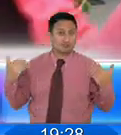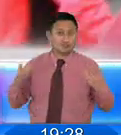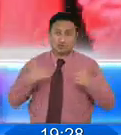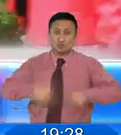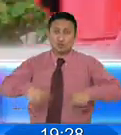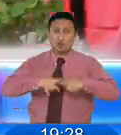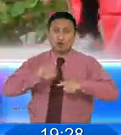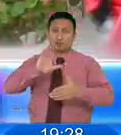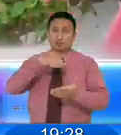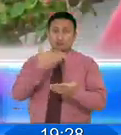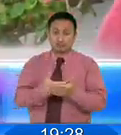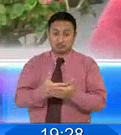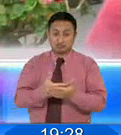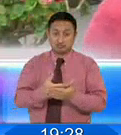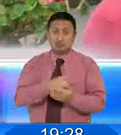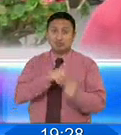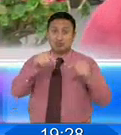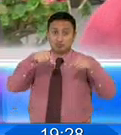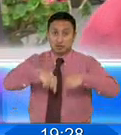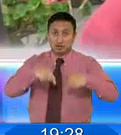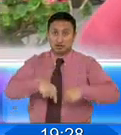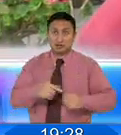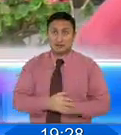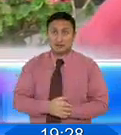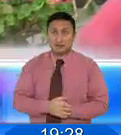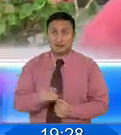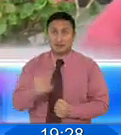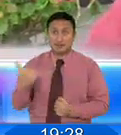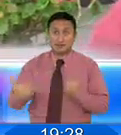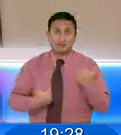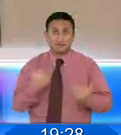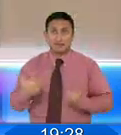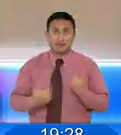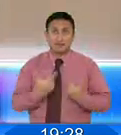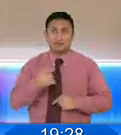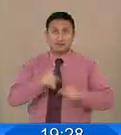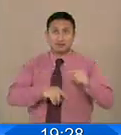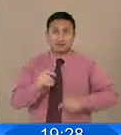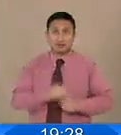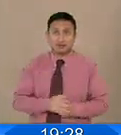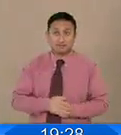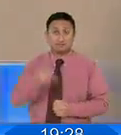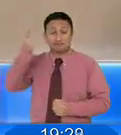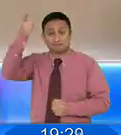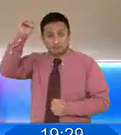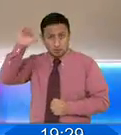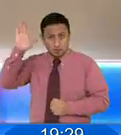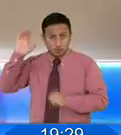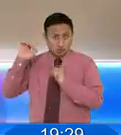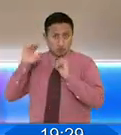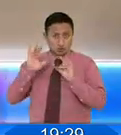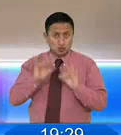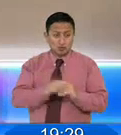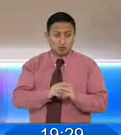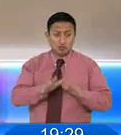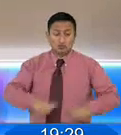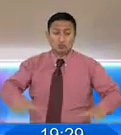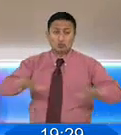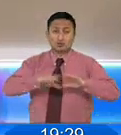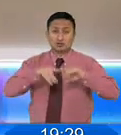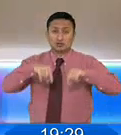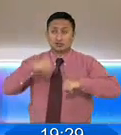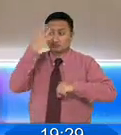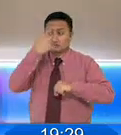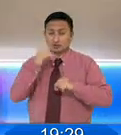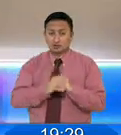aquí para alegrar por ese amigo. Es una bendición de Dios. En este sector, una tierra linda, tierra pura